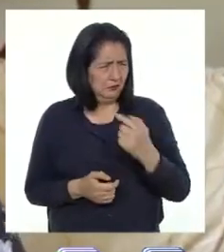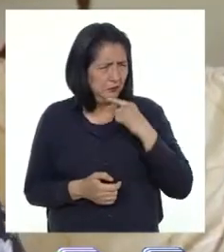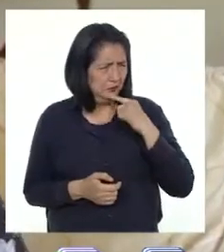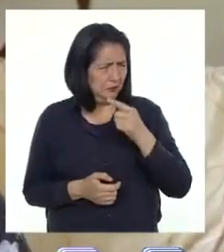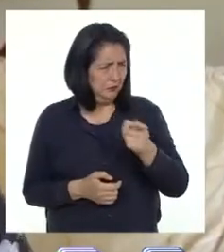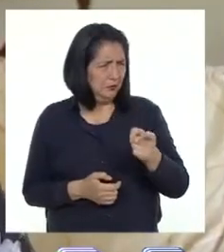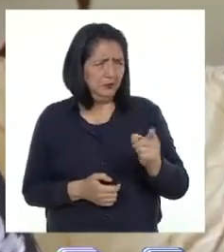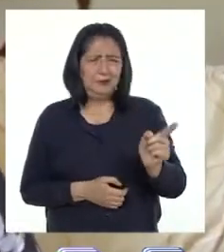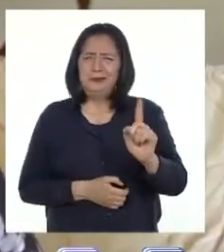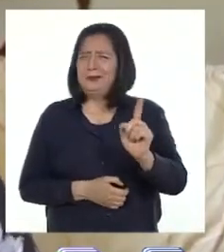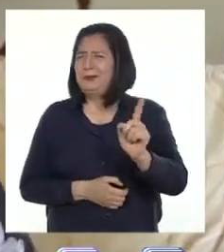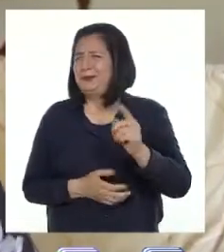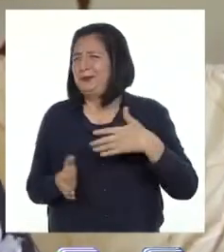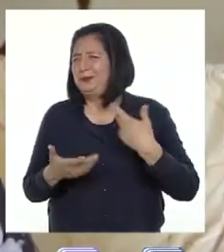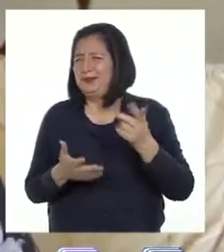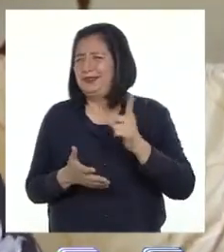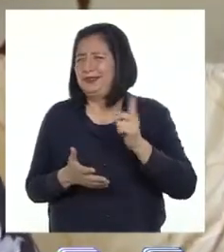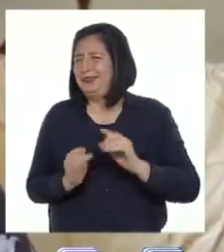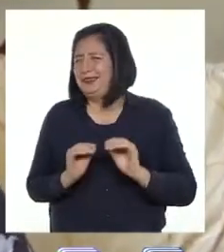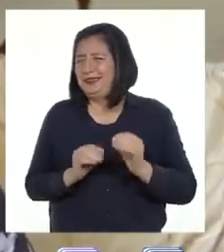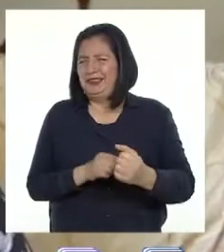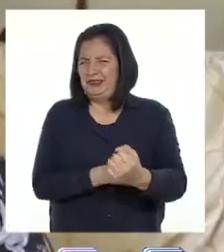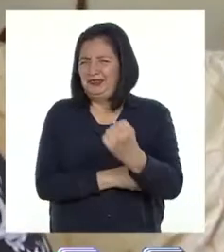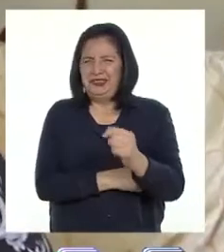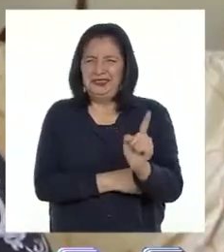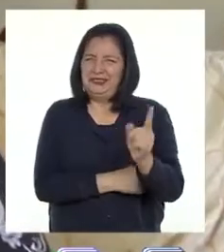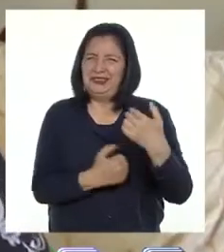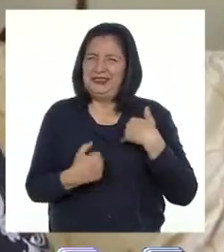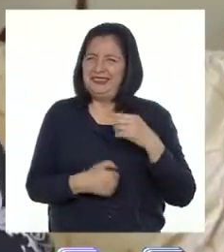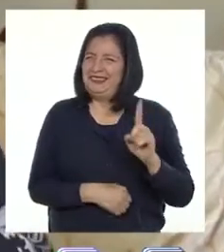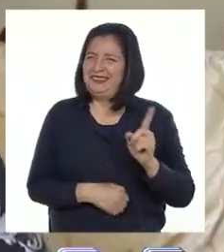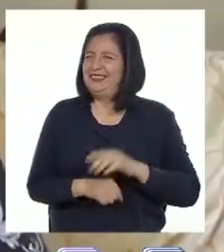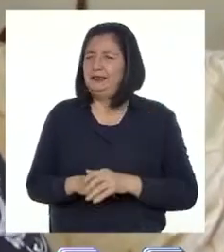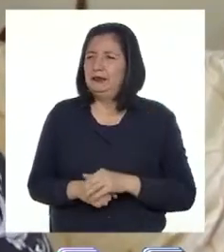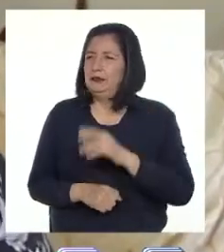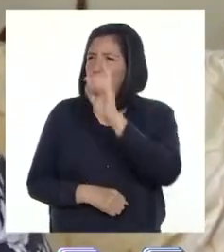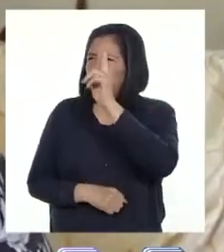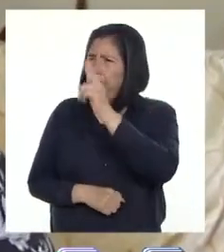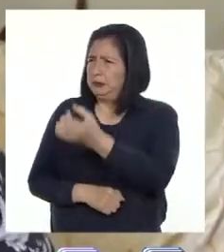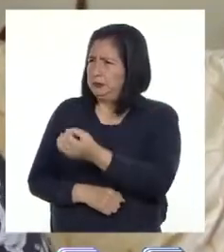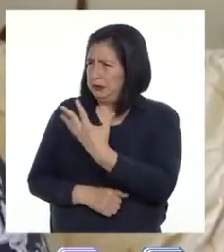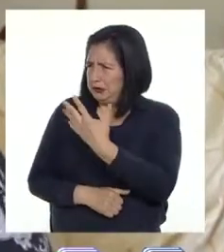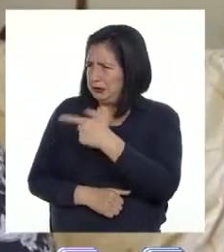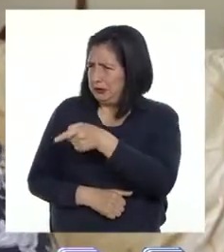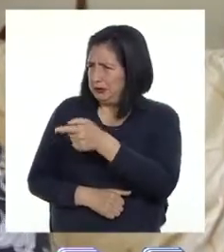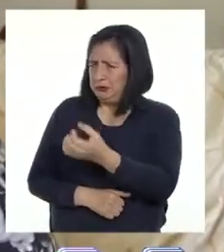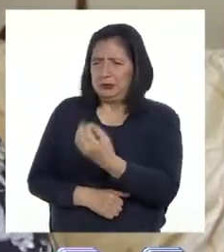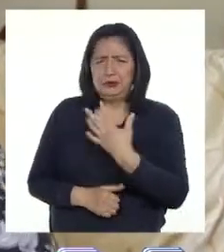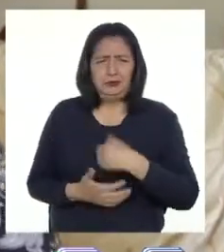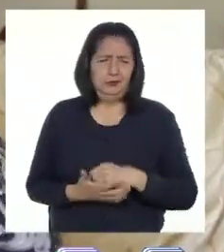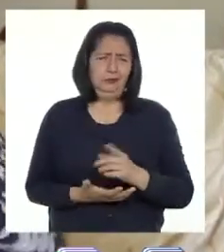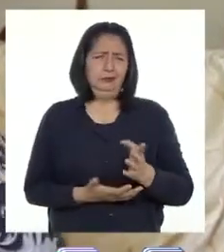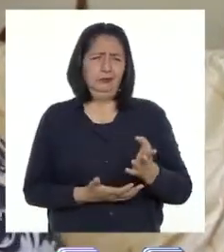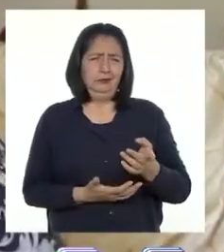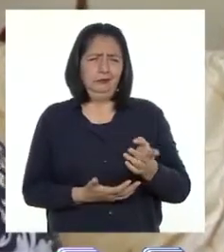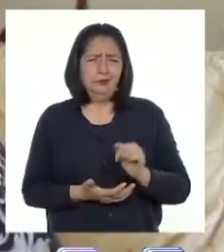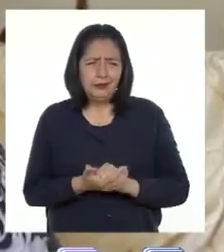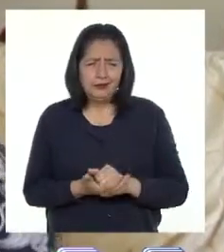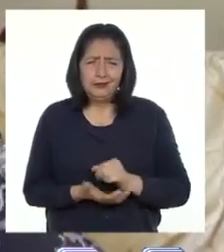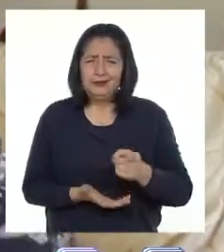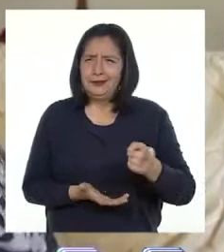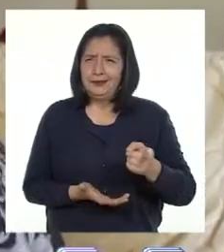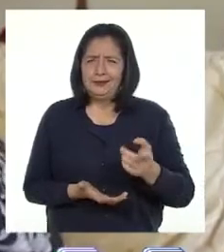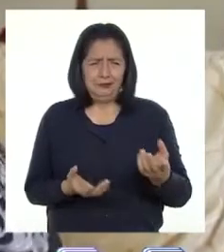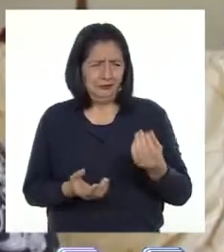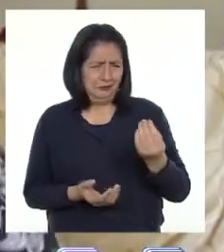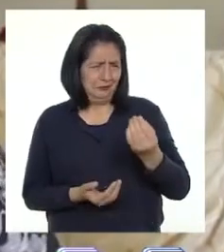ser mujer no podía yo aplicar la fuerza. Los profesores mismos me decían de que tenía